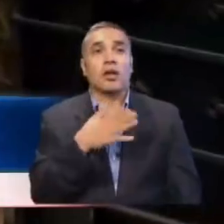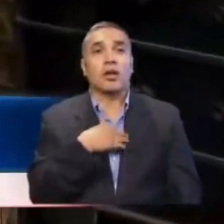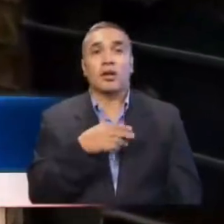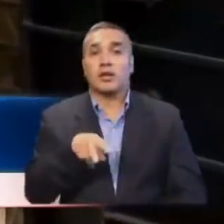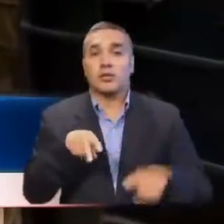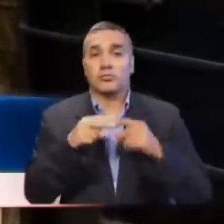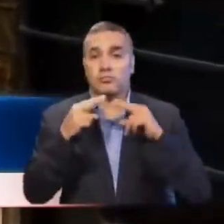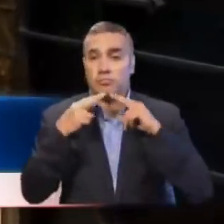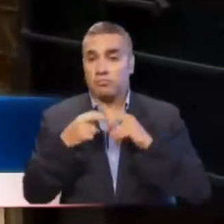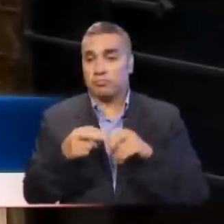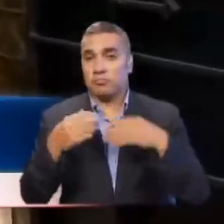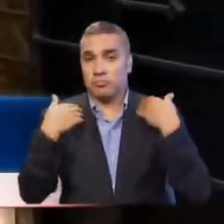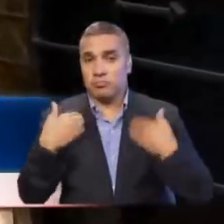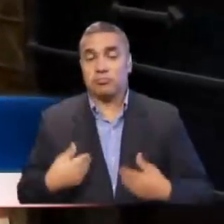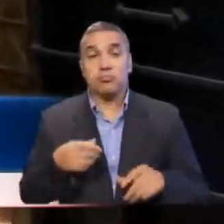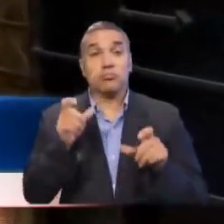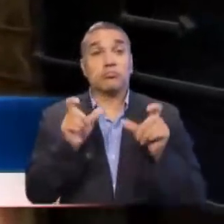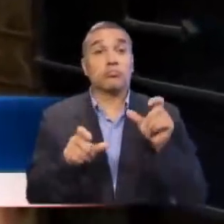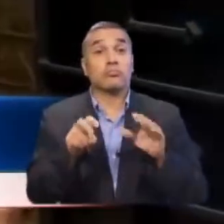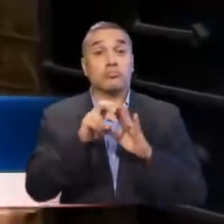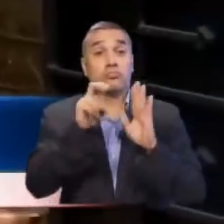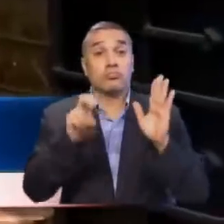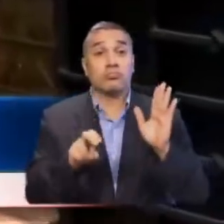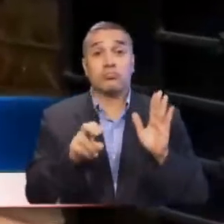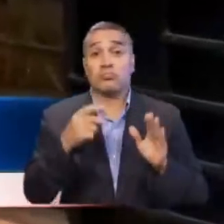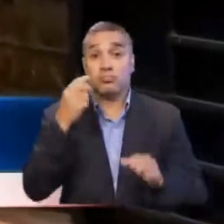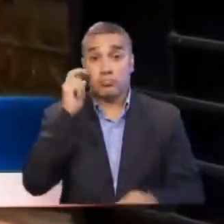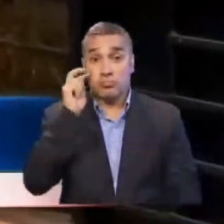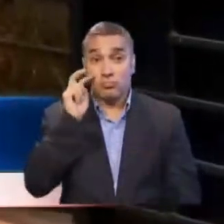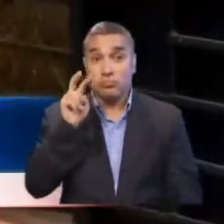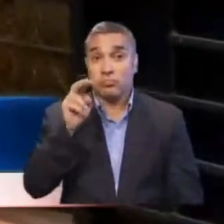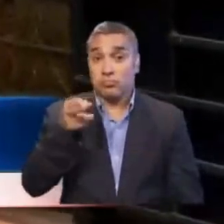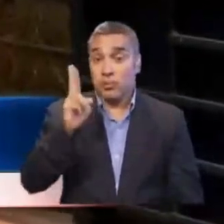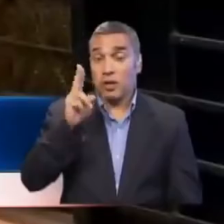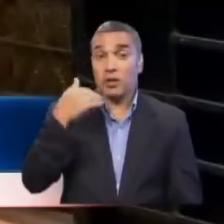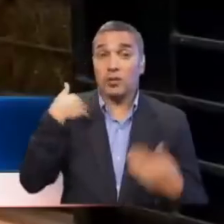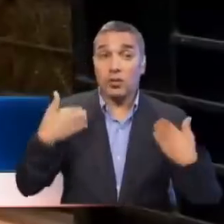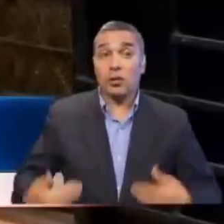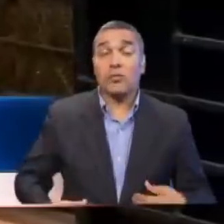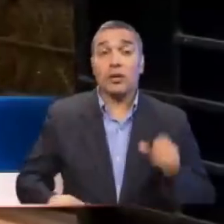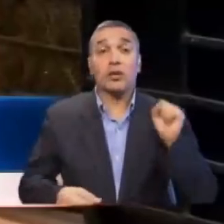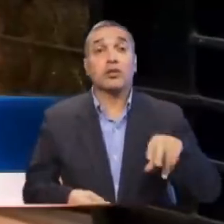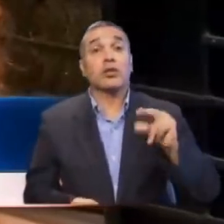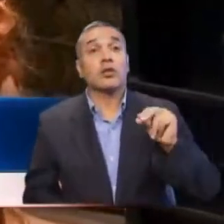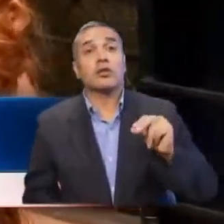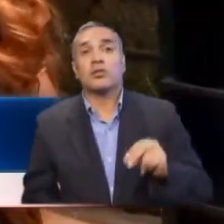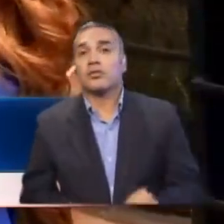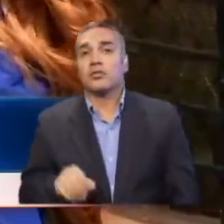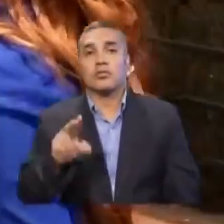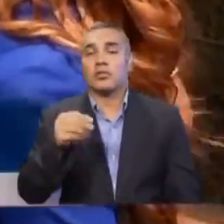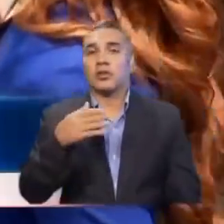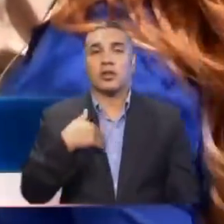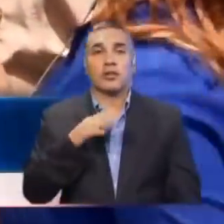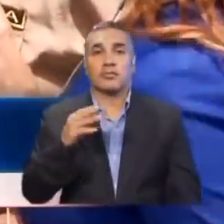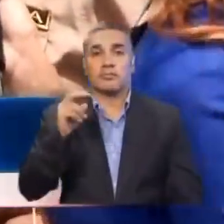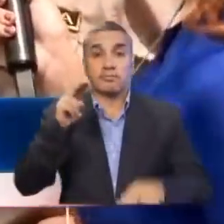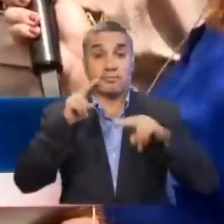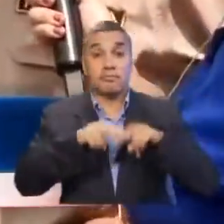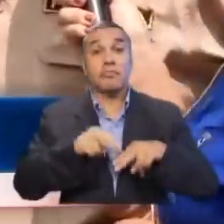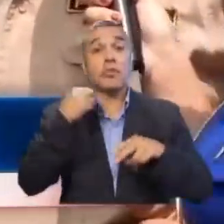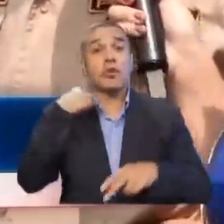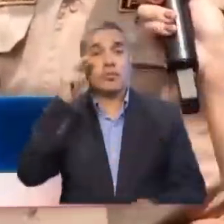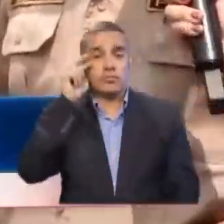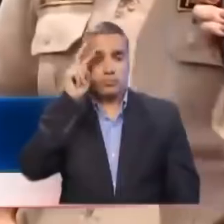hecho la inspección junto a los funcionarios de criminalística se encontraron disparos en el cuerpo de las personas no superficialmente hagan una inspección visual